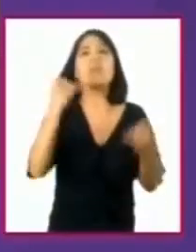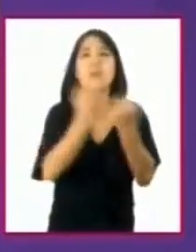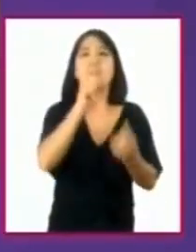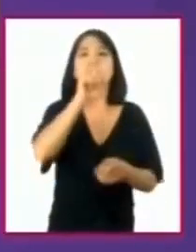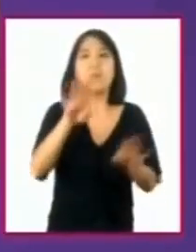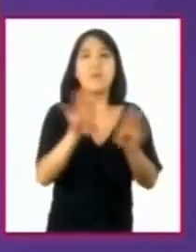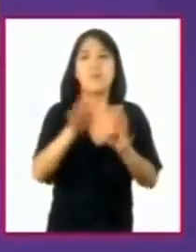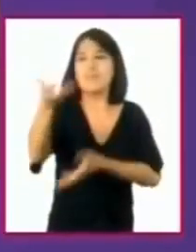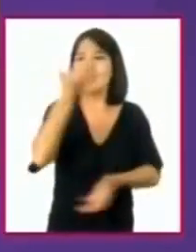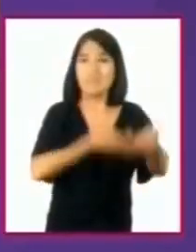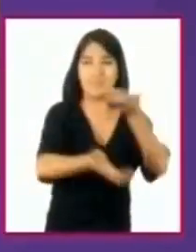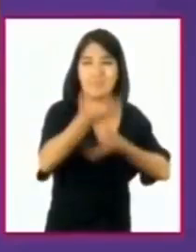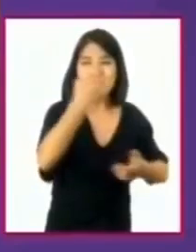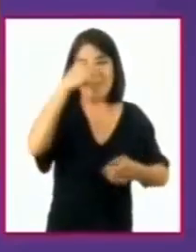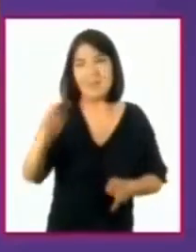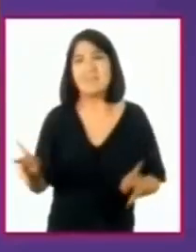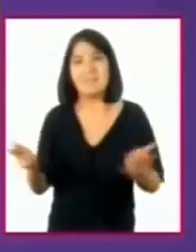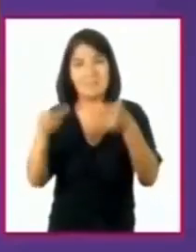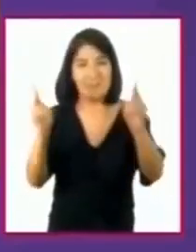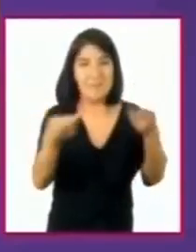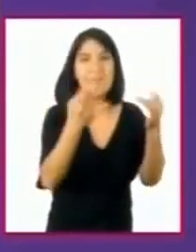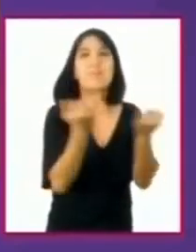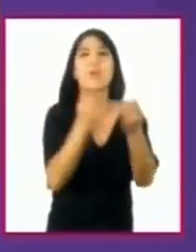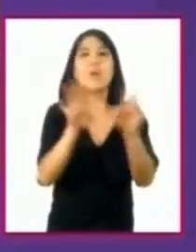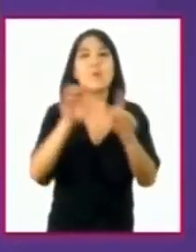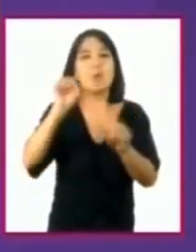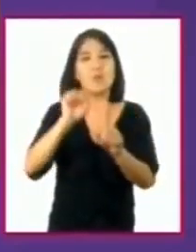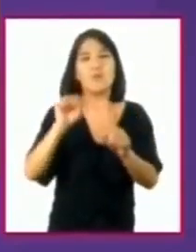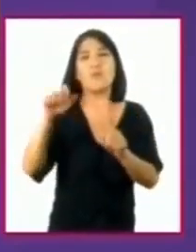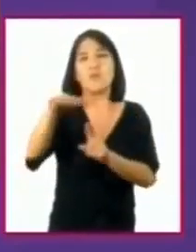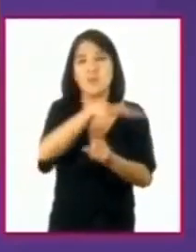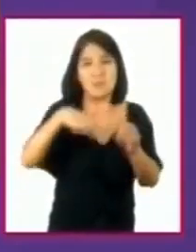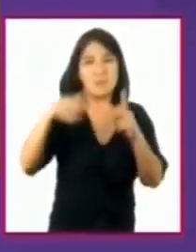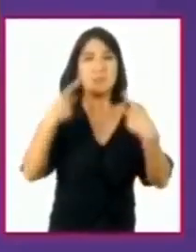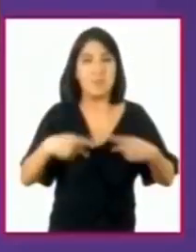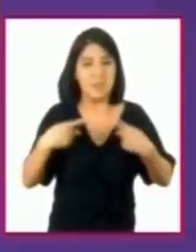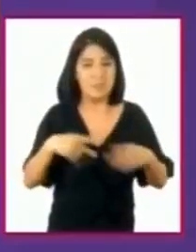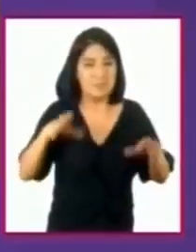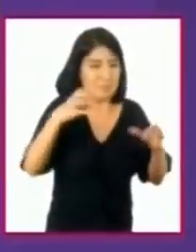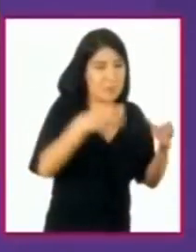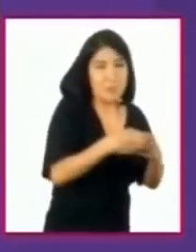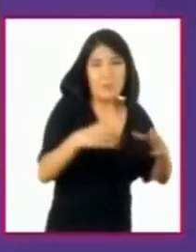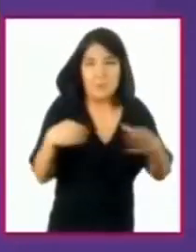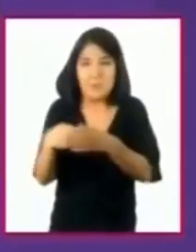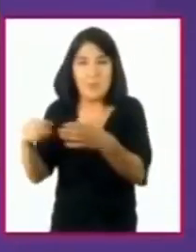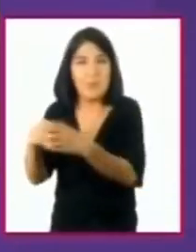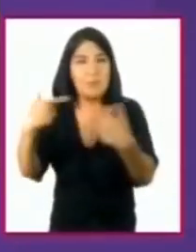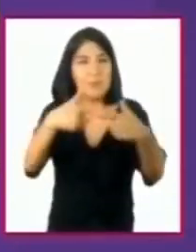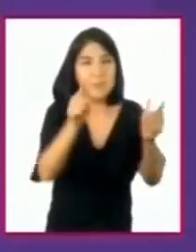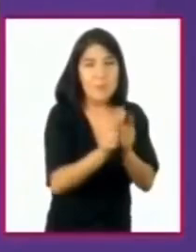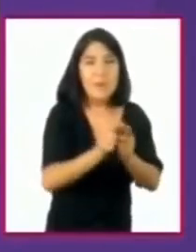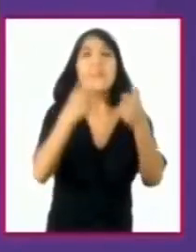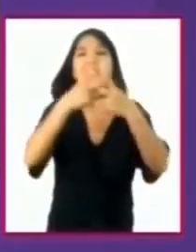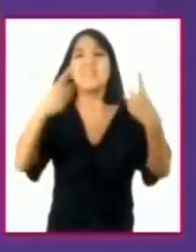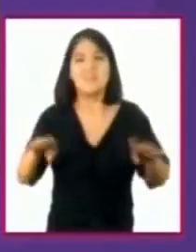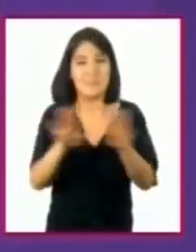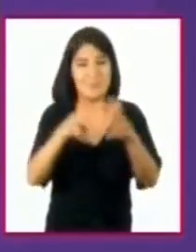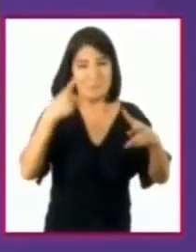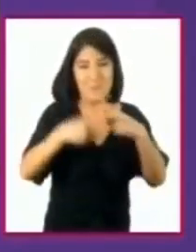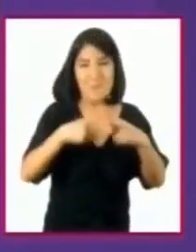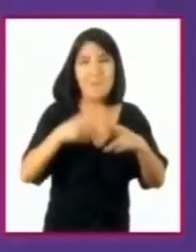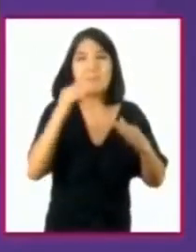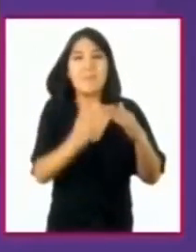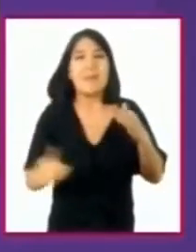redes comerciales, la conformación de la sociedad multiétnica organizada en grupos sociales, el desarrollo de las